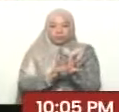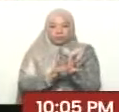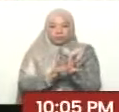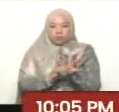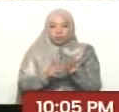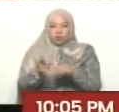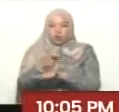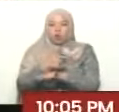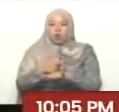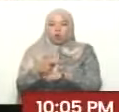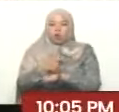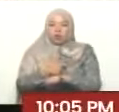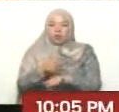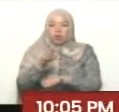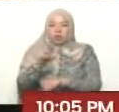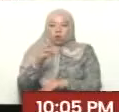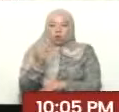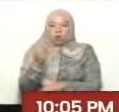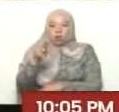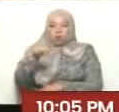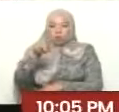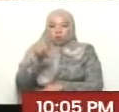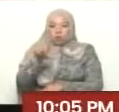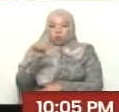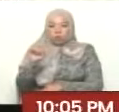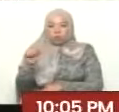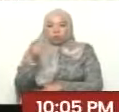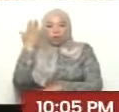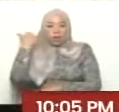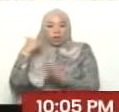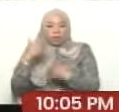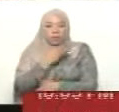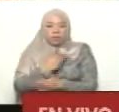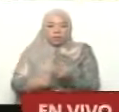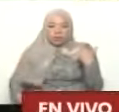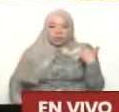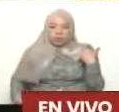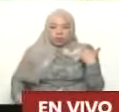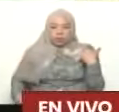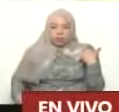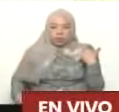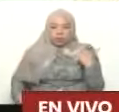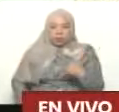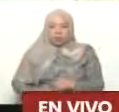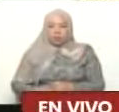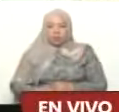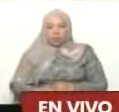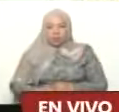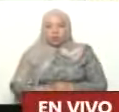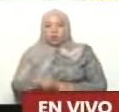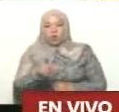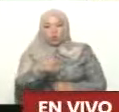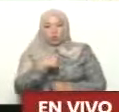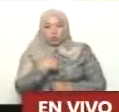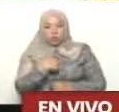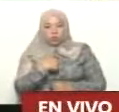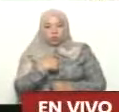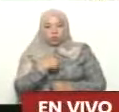el gobierno de Rómulo Gallego. Rómulo Gallego, el gran Rómulo Gallego. El gran Rómulo Gallego. Bueno, y de allí vengo con